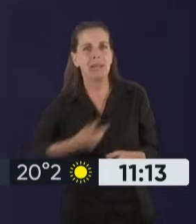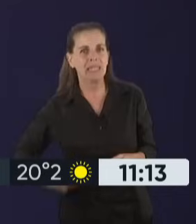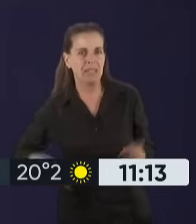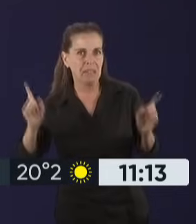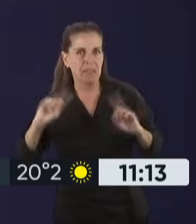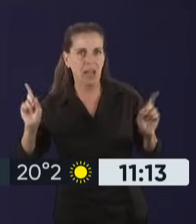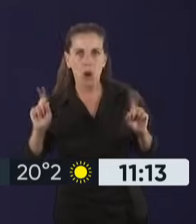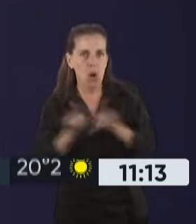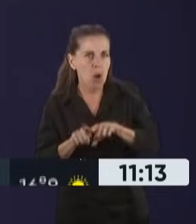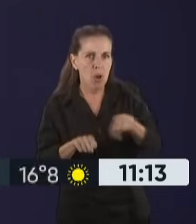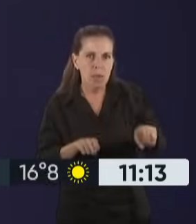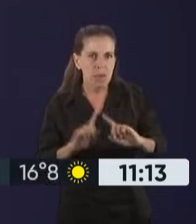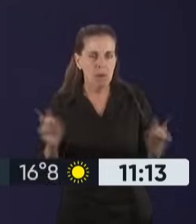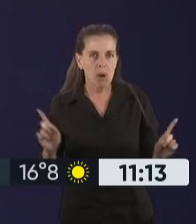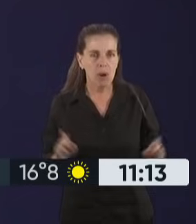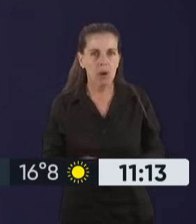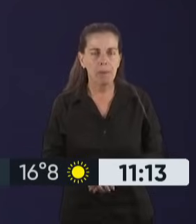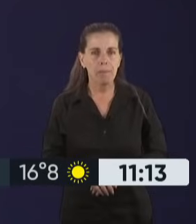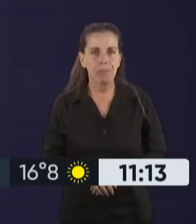Villarruel.